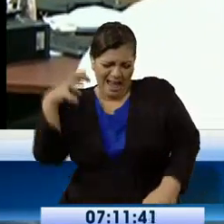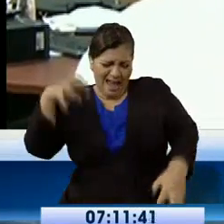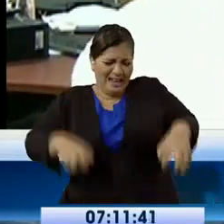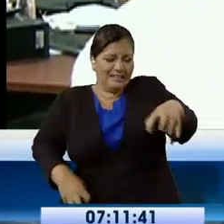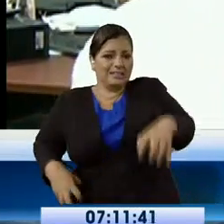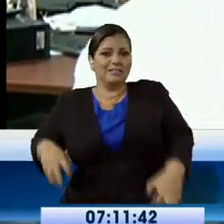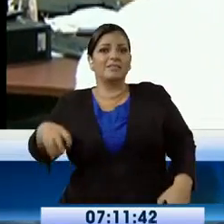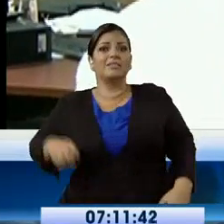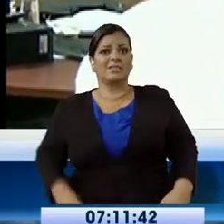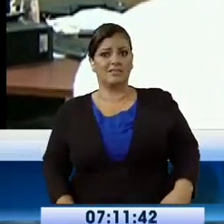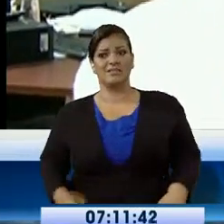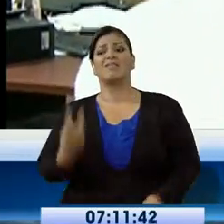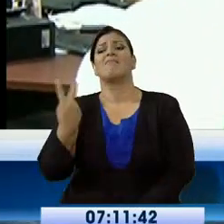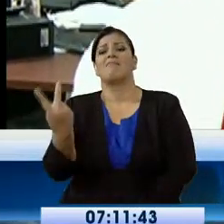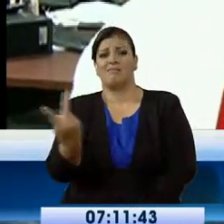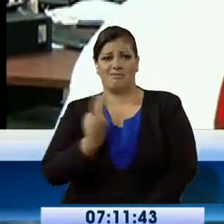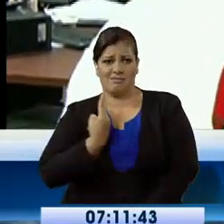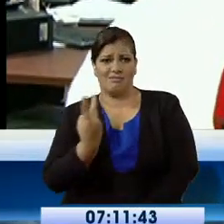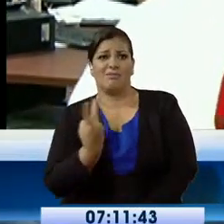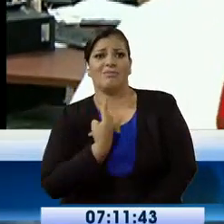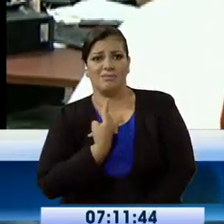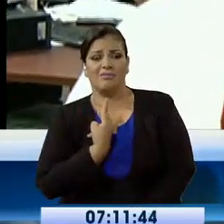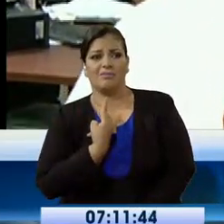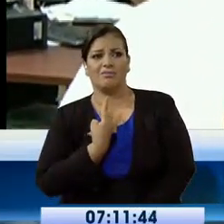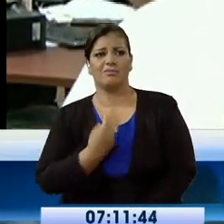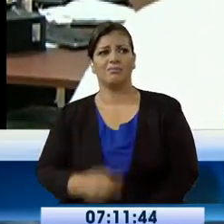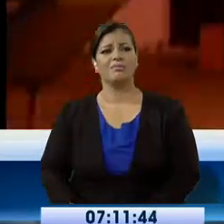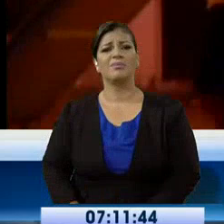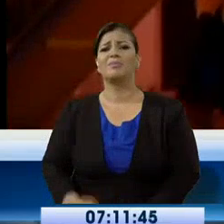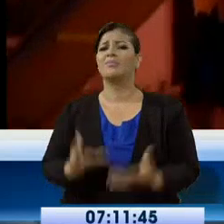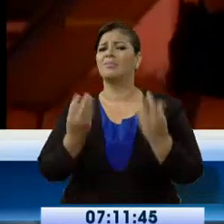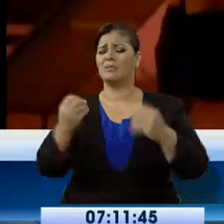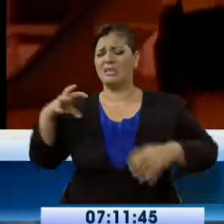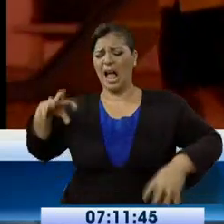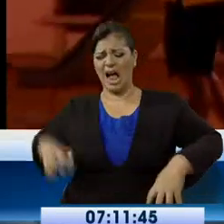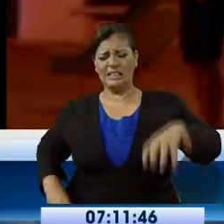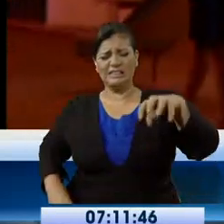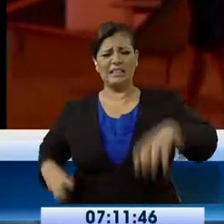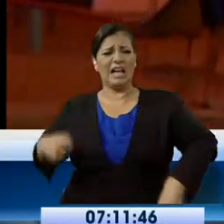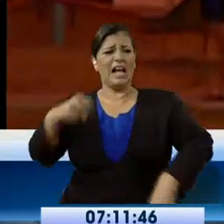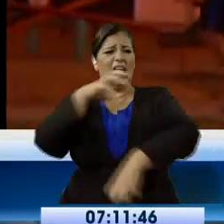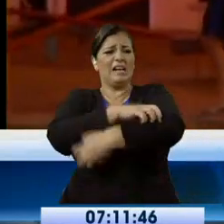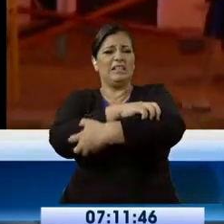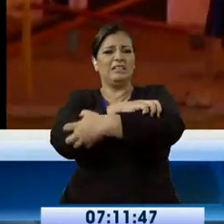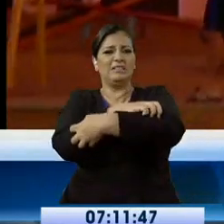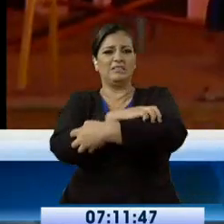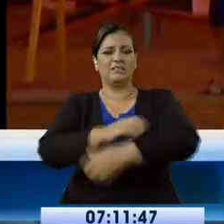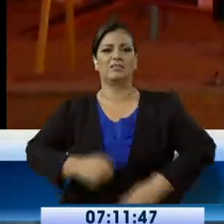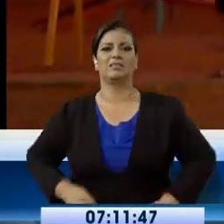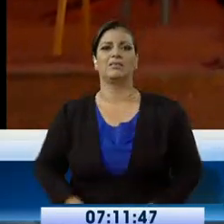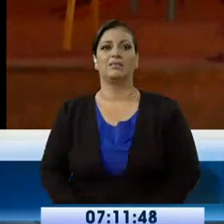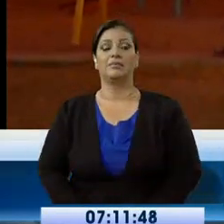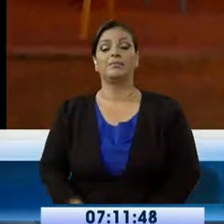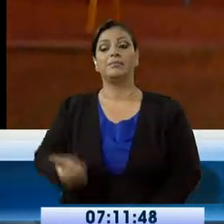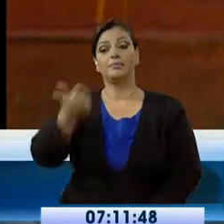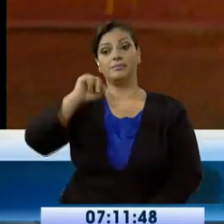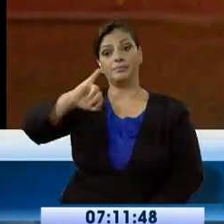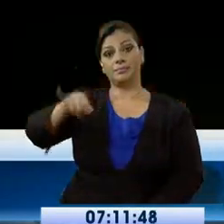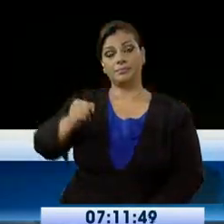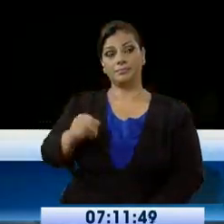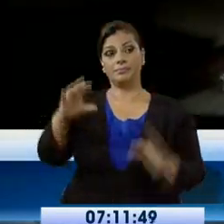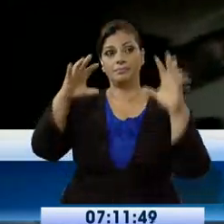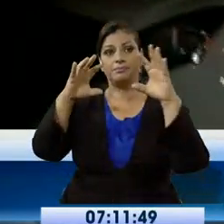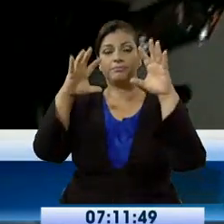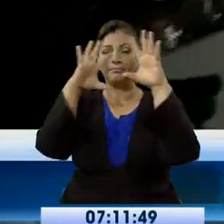a mí me cogió, como ustedes, me masacró el animal. El ataque se registró la noche del jueves en la